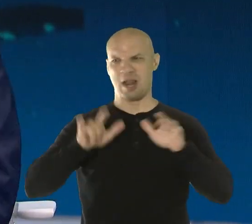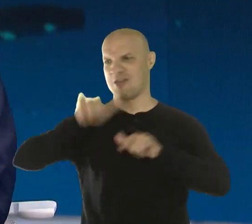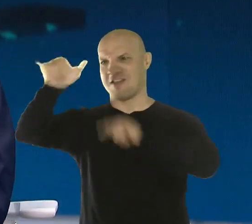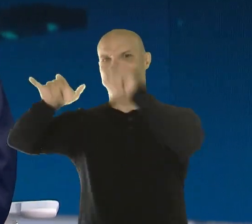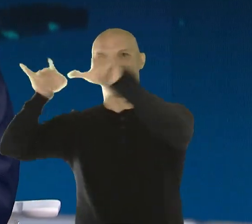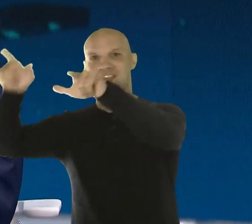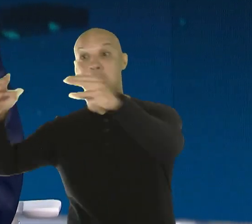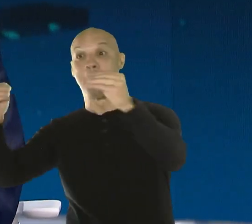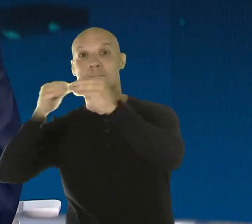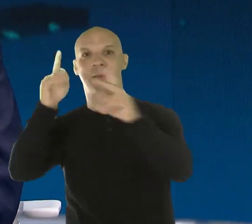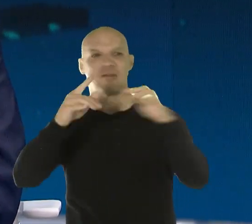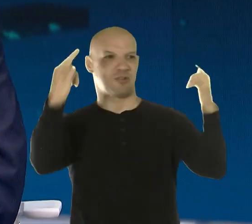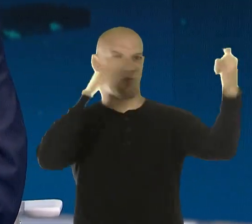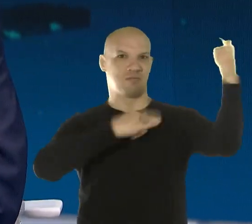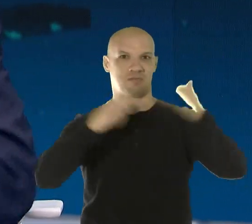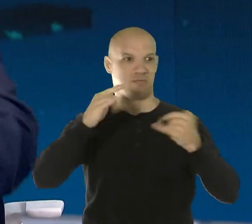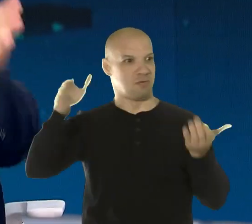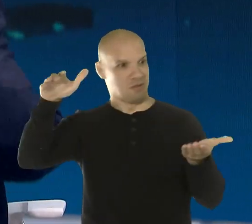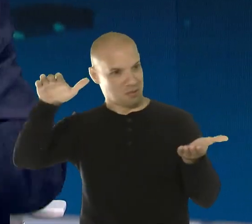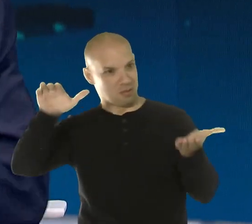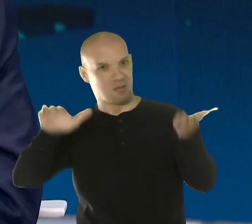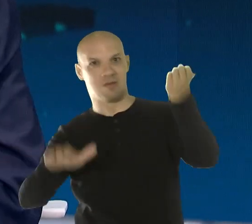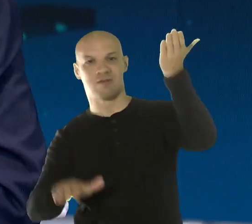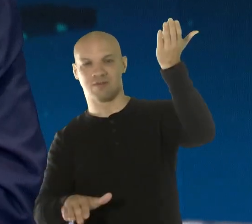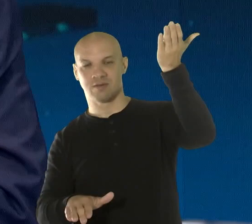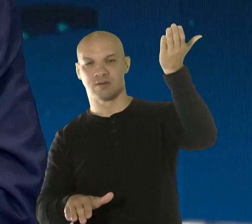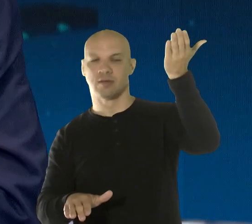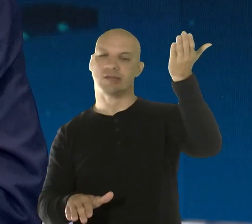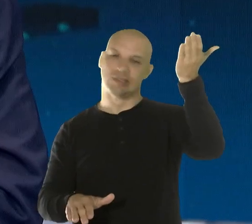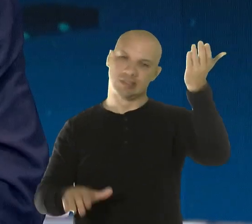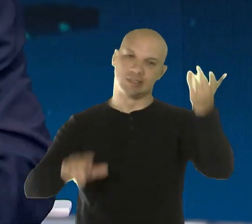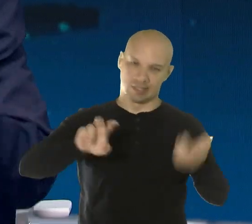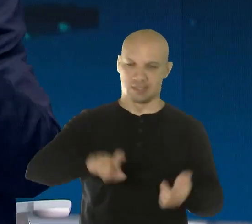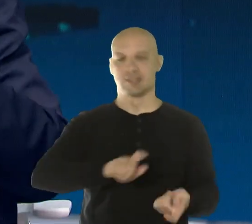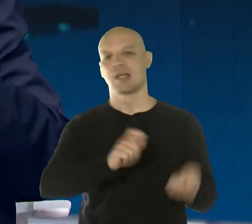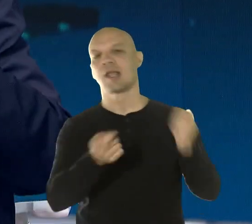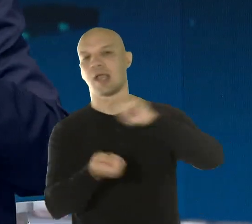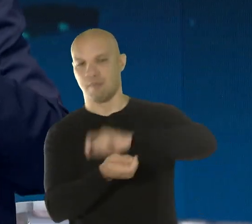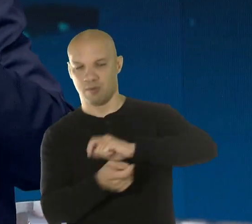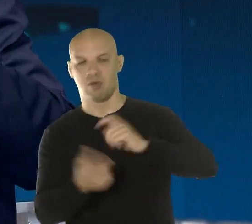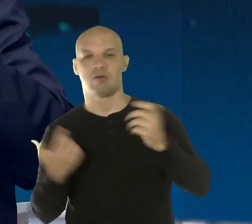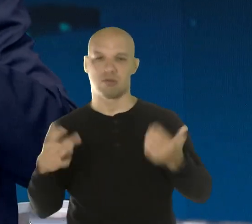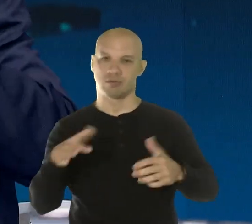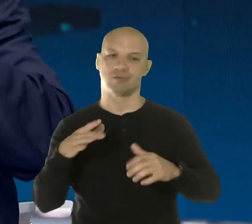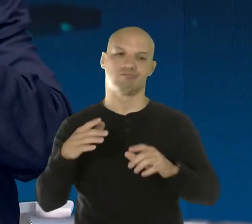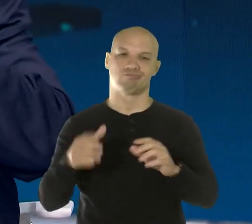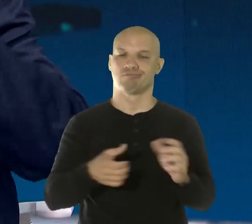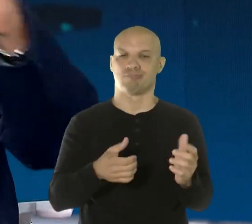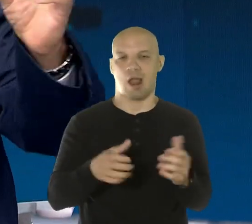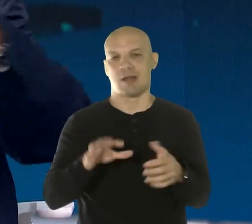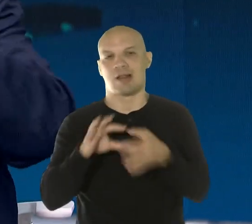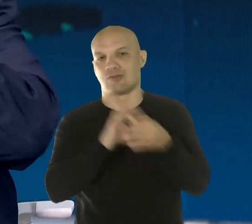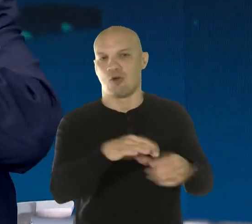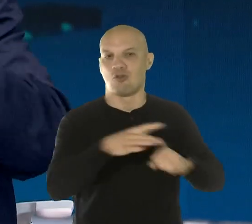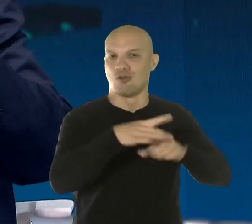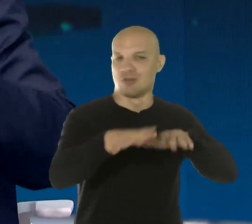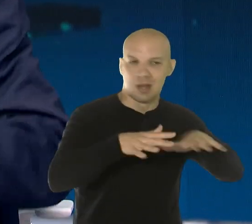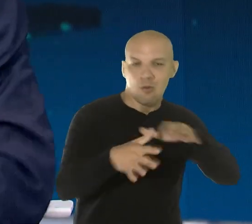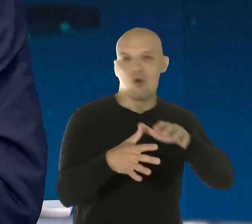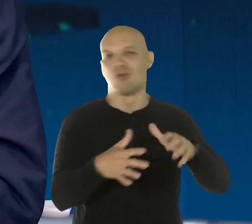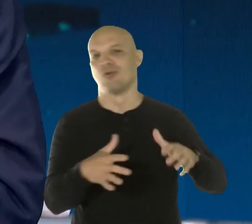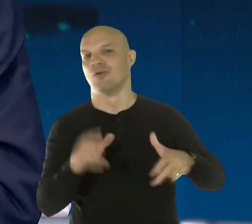revirtió después de los fenómenos atmosféricos y el asunto de los terremotos. Pero literalmente nuestra población se mueve